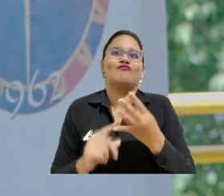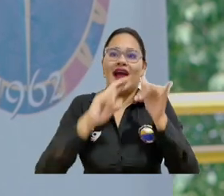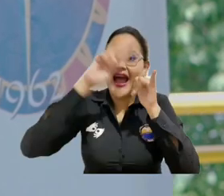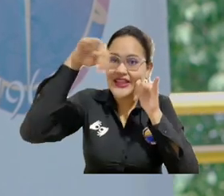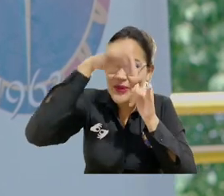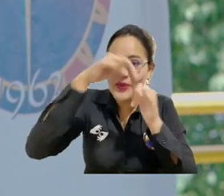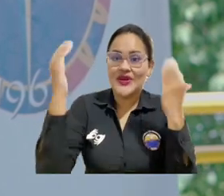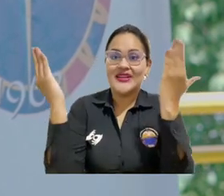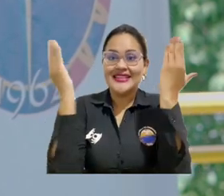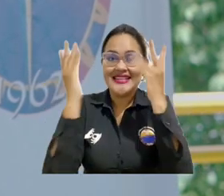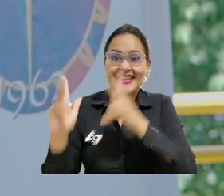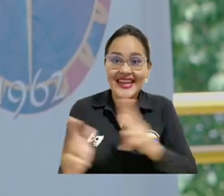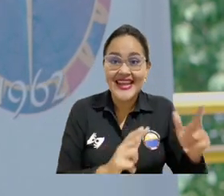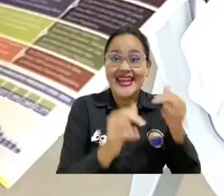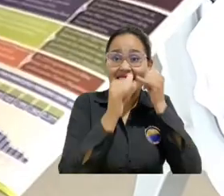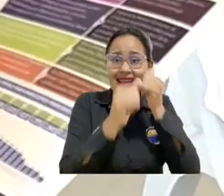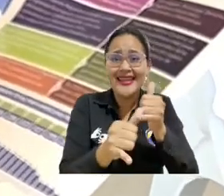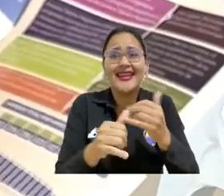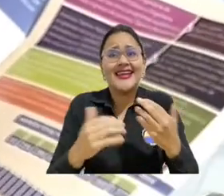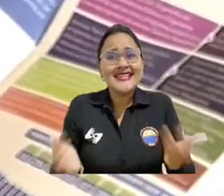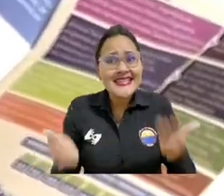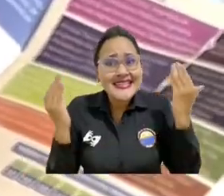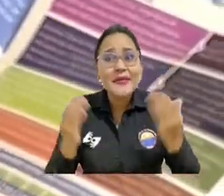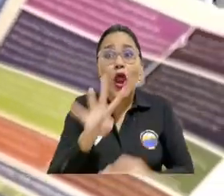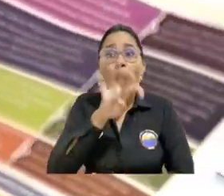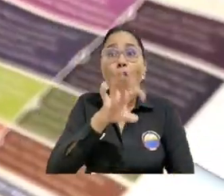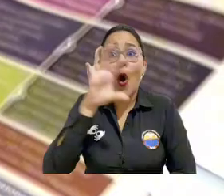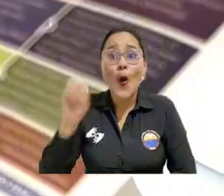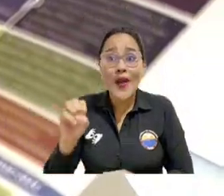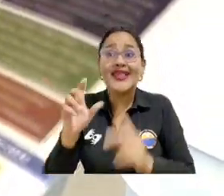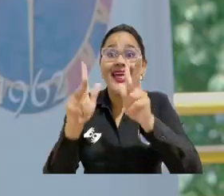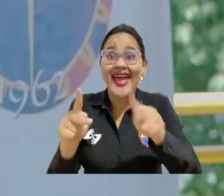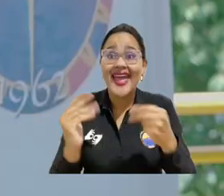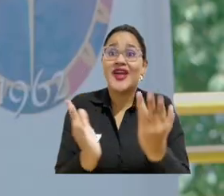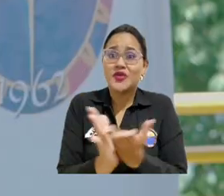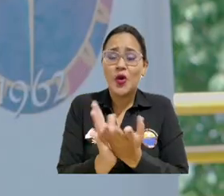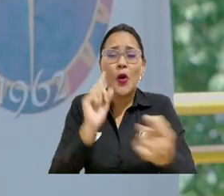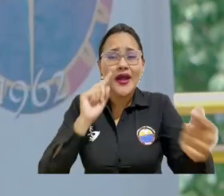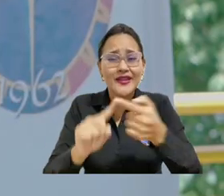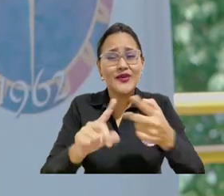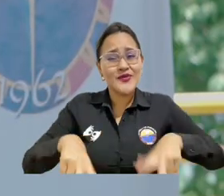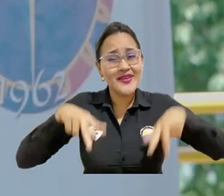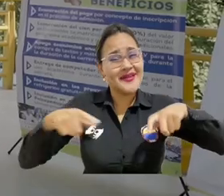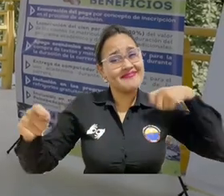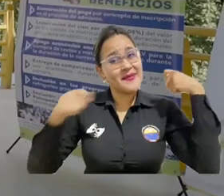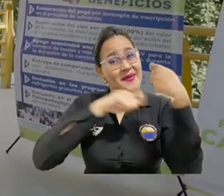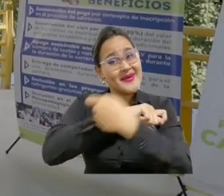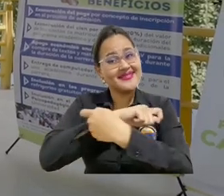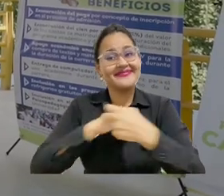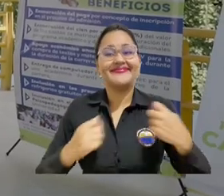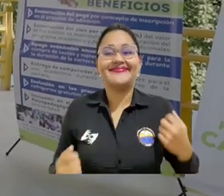antropólogos, organizadores de cine, ingenieros. Son 90 estudiantes que están llegando a transformar su vida.